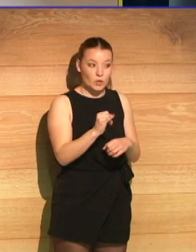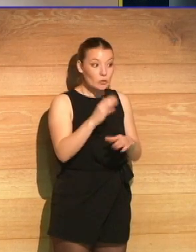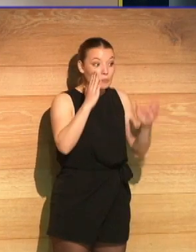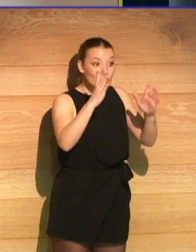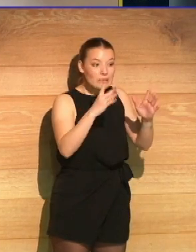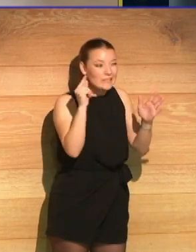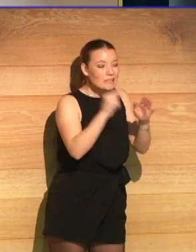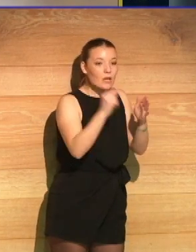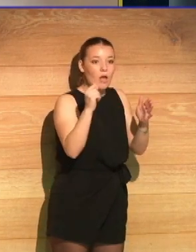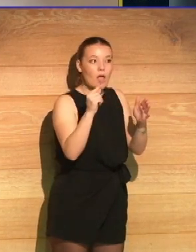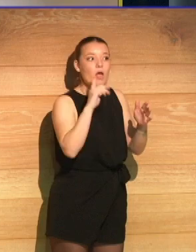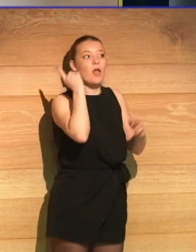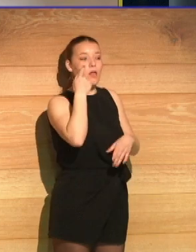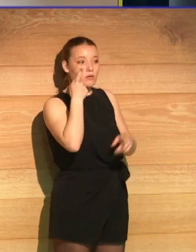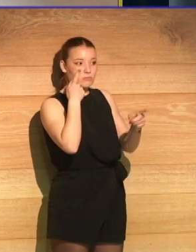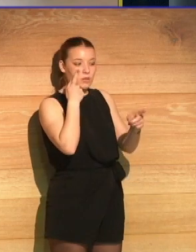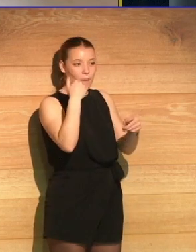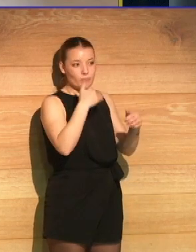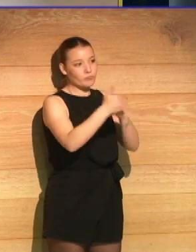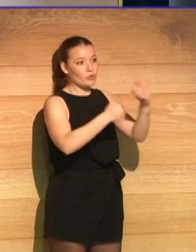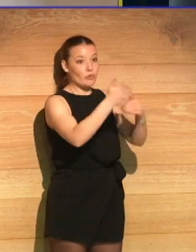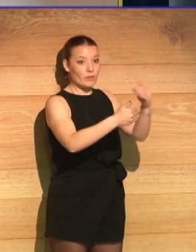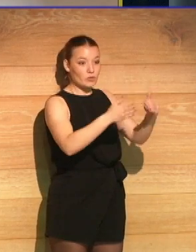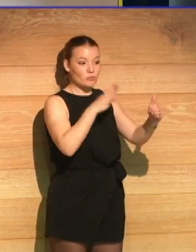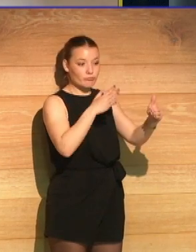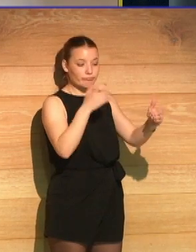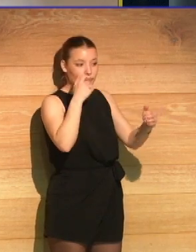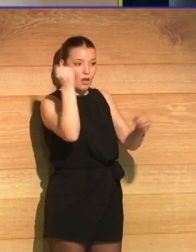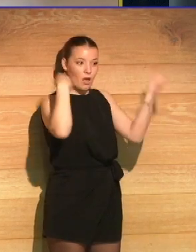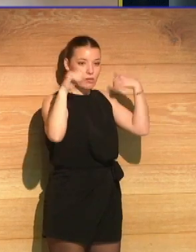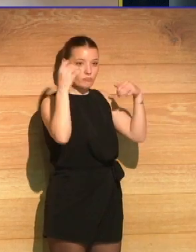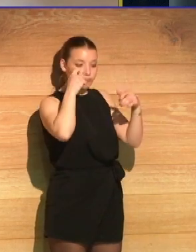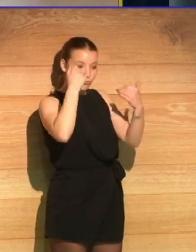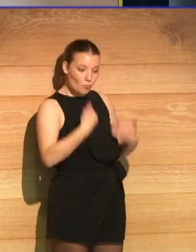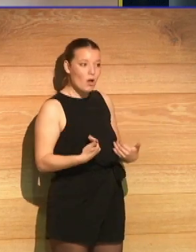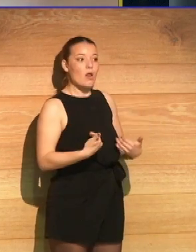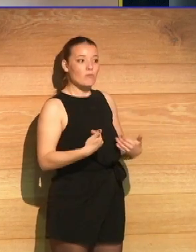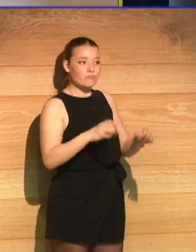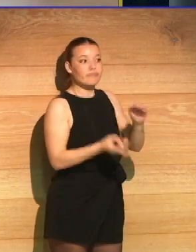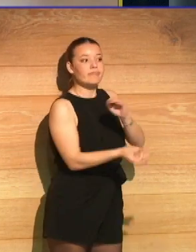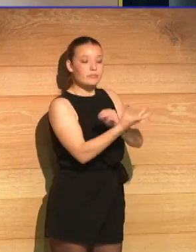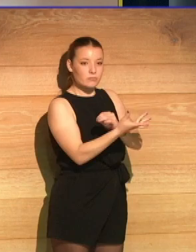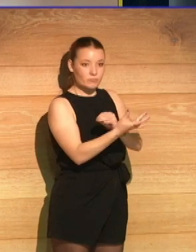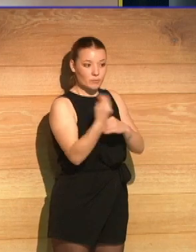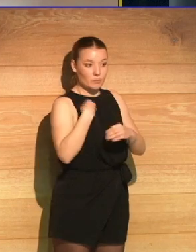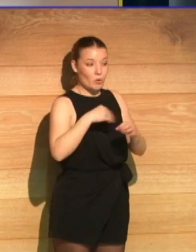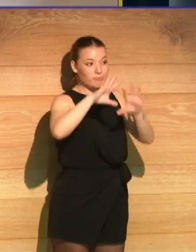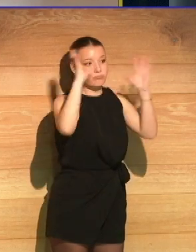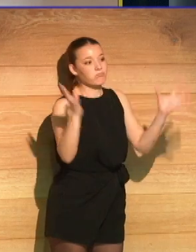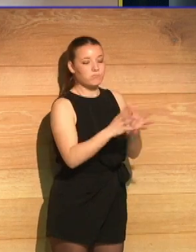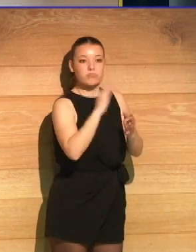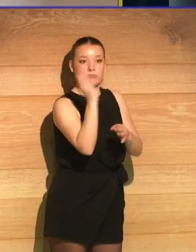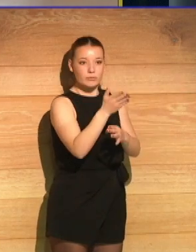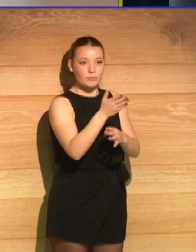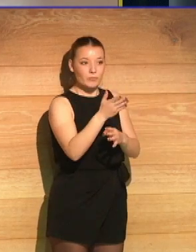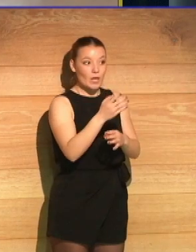detectan unos procesos generados por la actividad humana que cruzan un umbral determinado de impacto en el planeta. Y como bien dices, hay gente que pone la línea